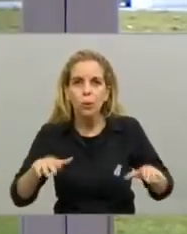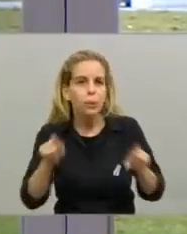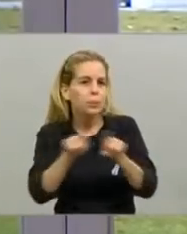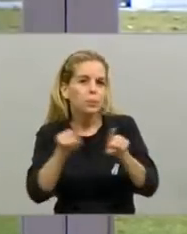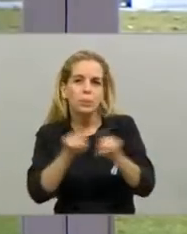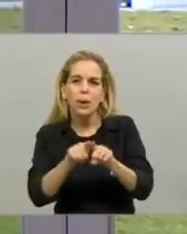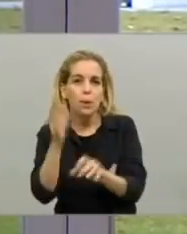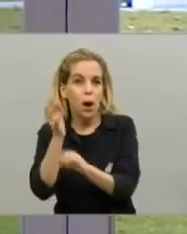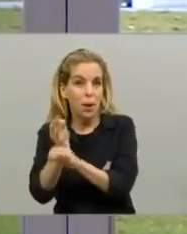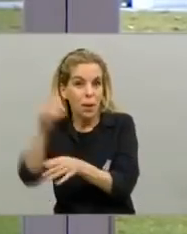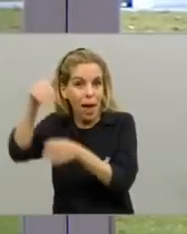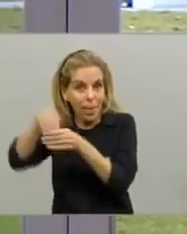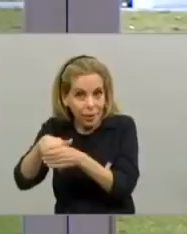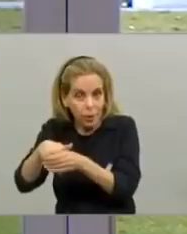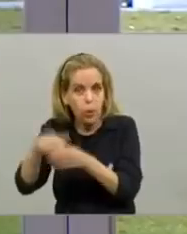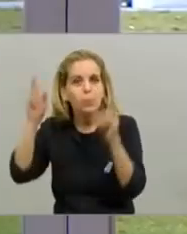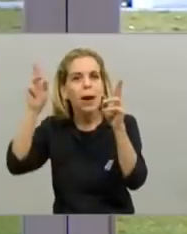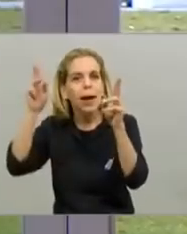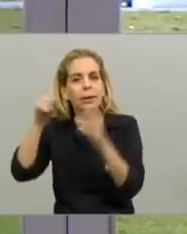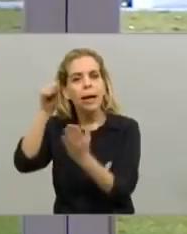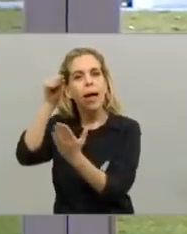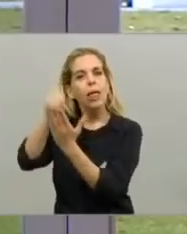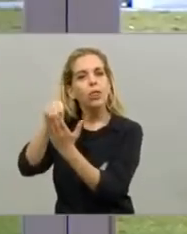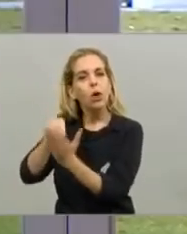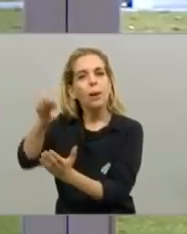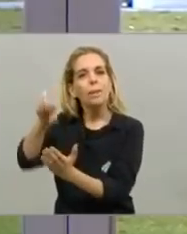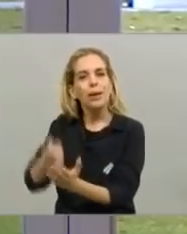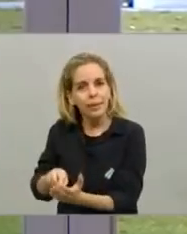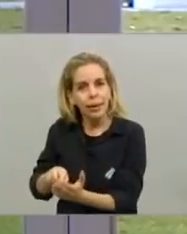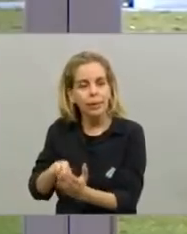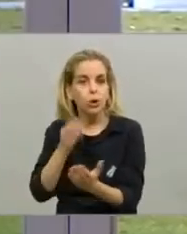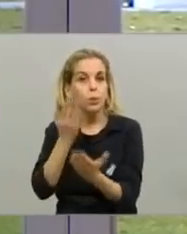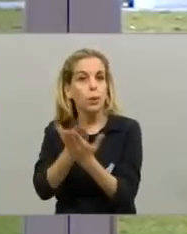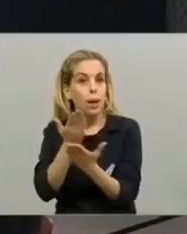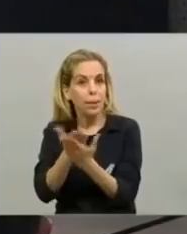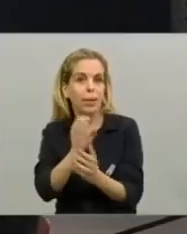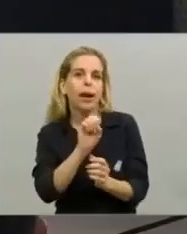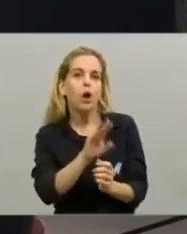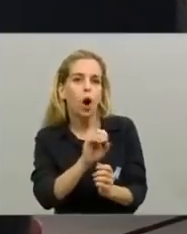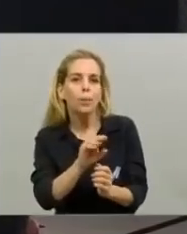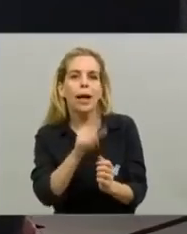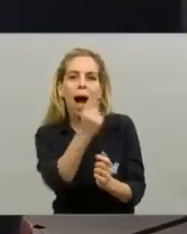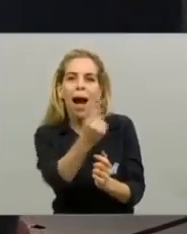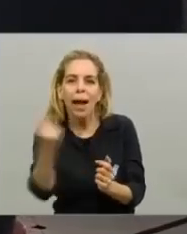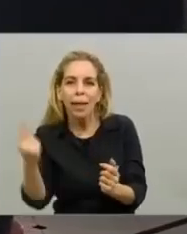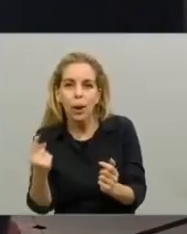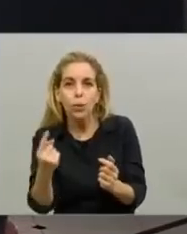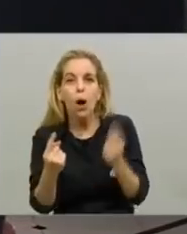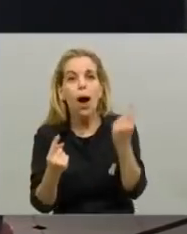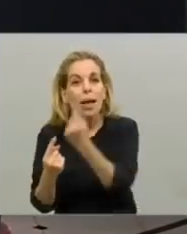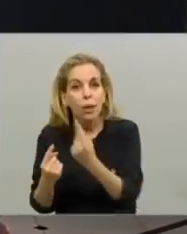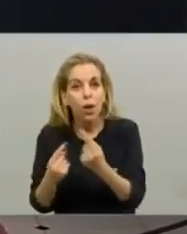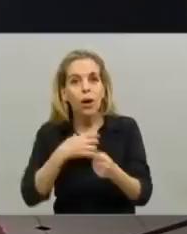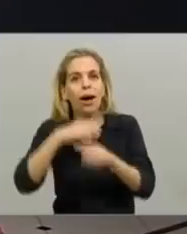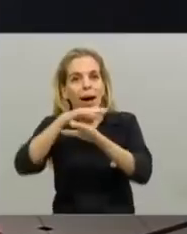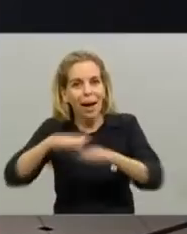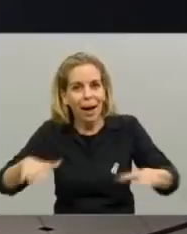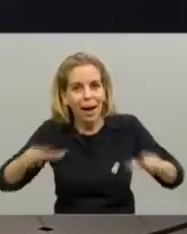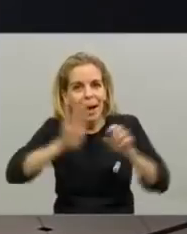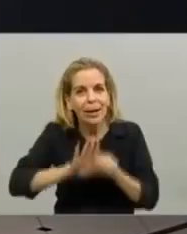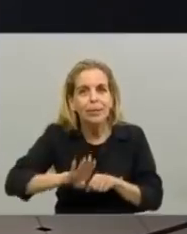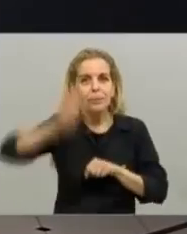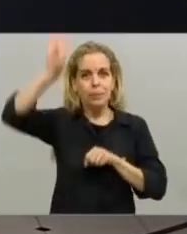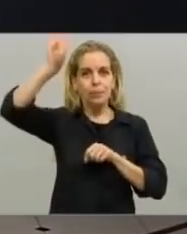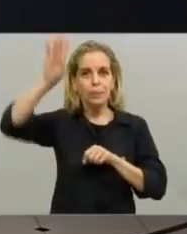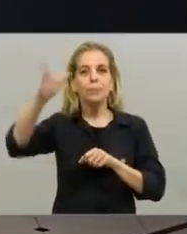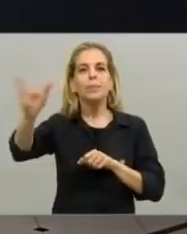tomar lista en la clase. Y entonces lo que le voy a pedir es que a medida que los nombre, levanten la mano y me digan